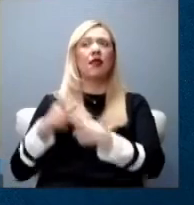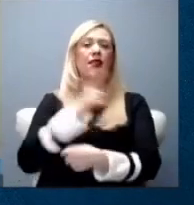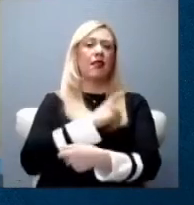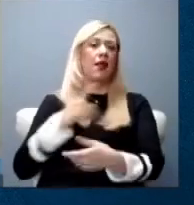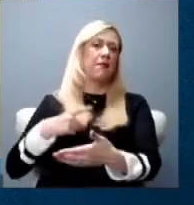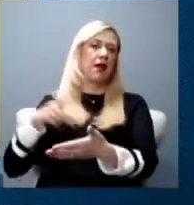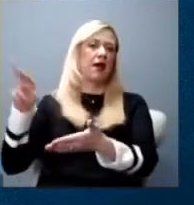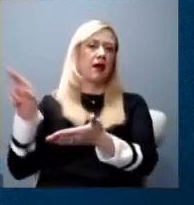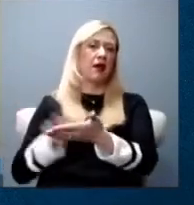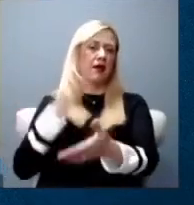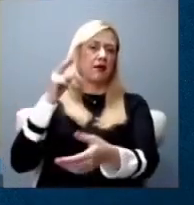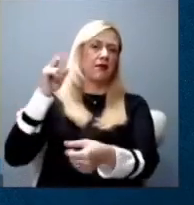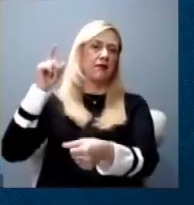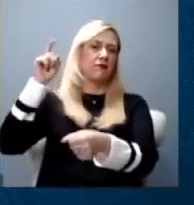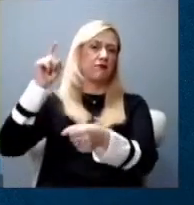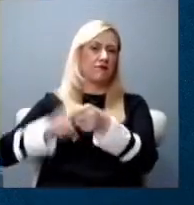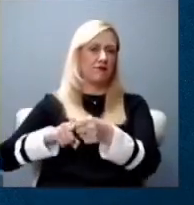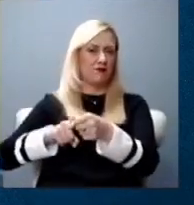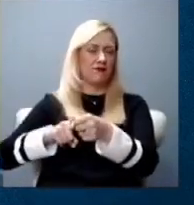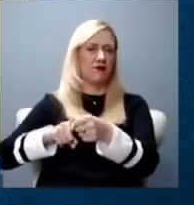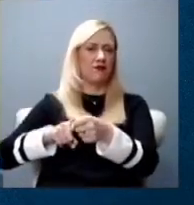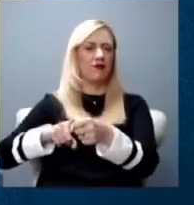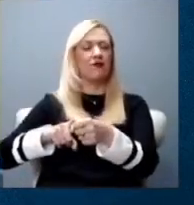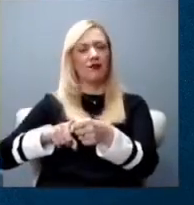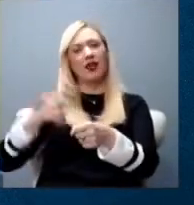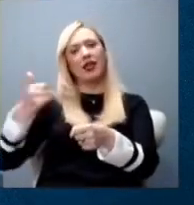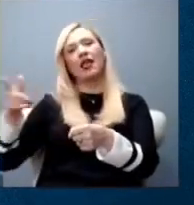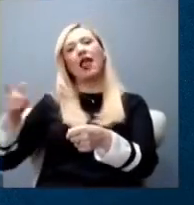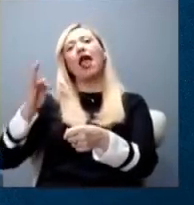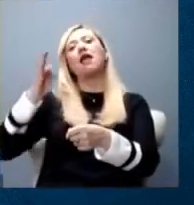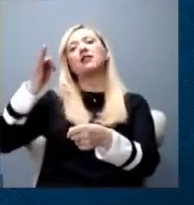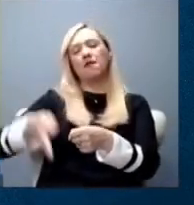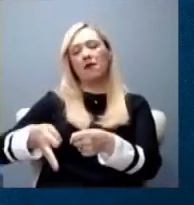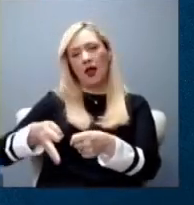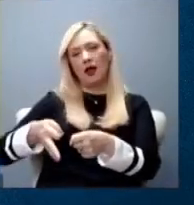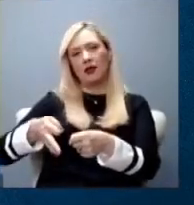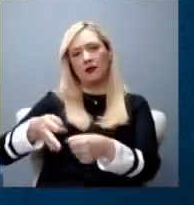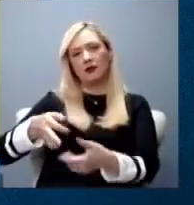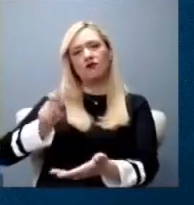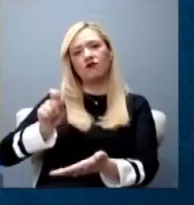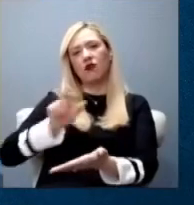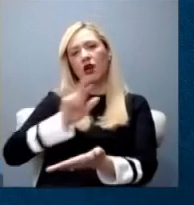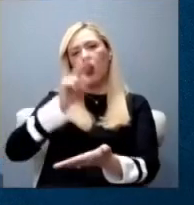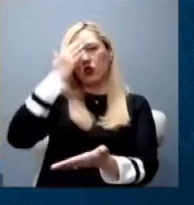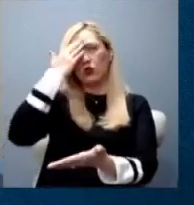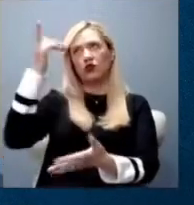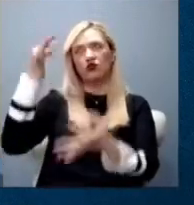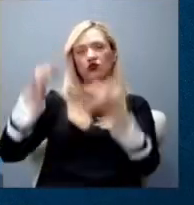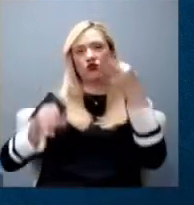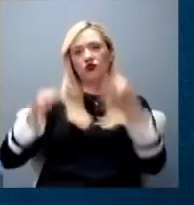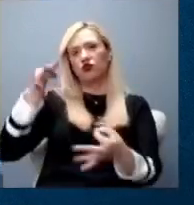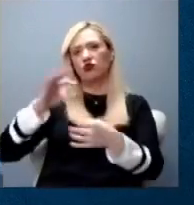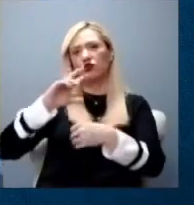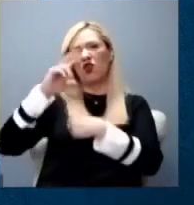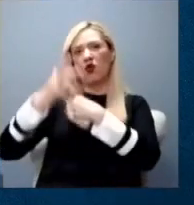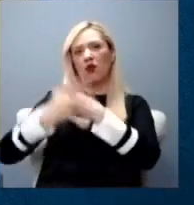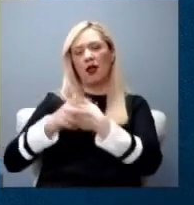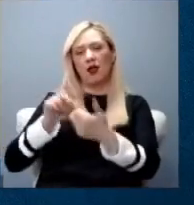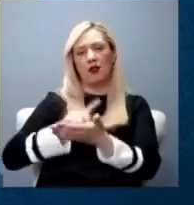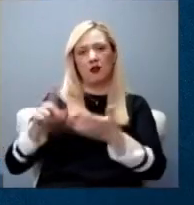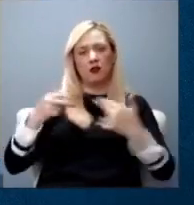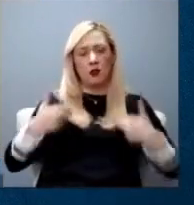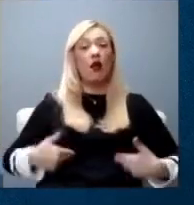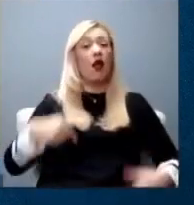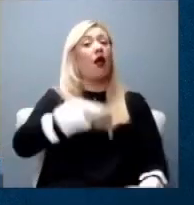Convenio Europeo de Derechos y Libertades Fundamentales y aceptar el reconocimiento del Tribunal Europeo de Derechos Humanos. En cambio, en el sistema interamericano